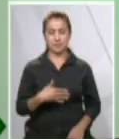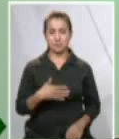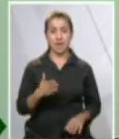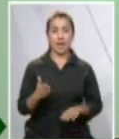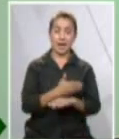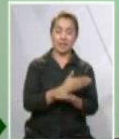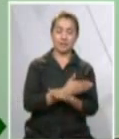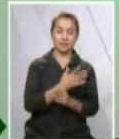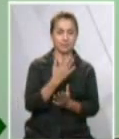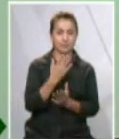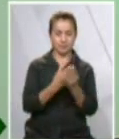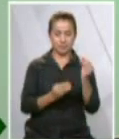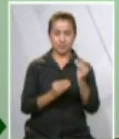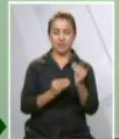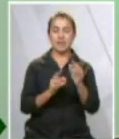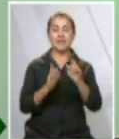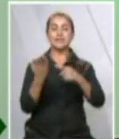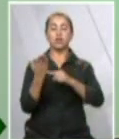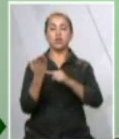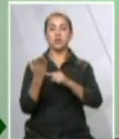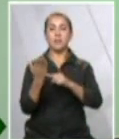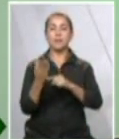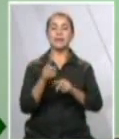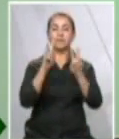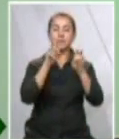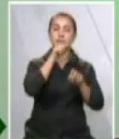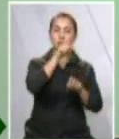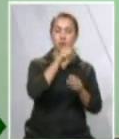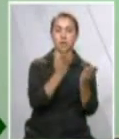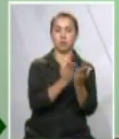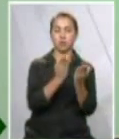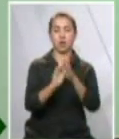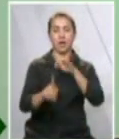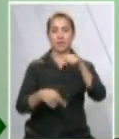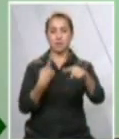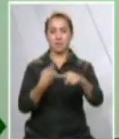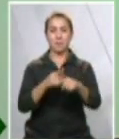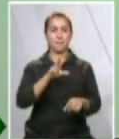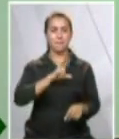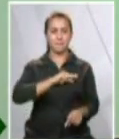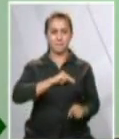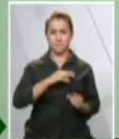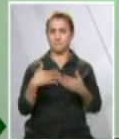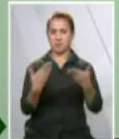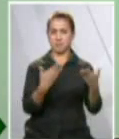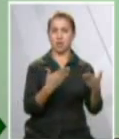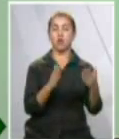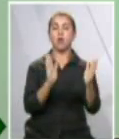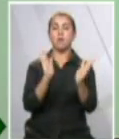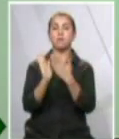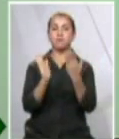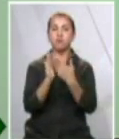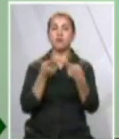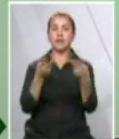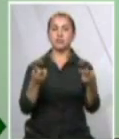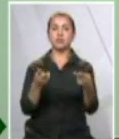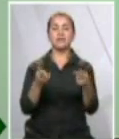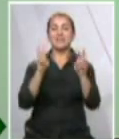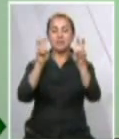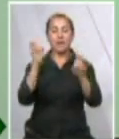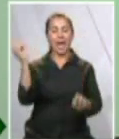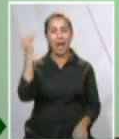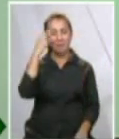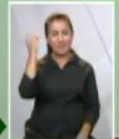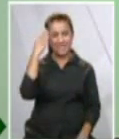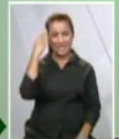cerrar con una ronda, de la tecnología para el tema que tú has estudiado y por el cual además has sido premiado también y tienes publicaciones del tema, que es el aprendizaje.